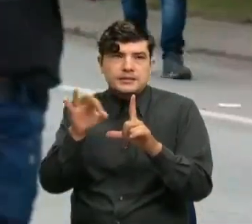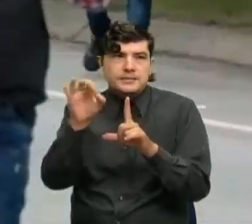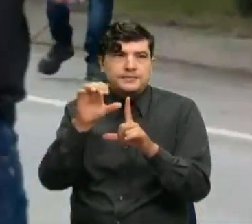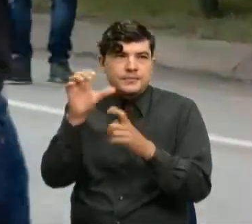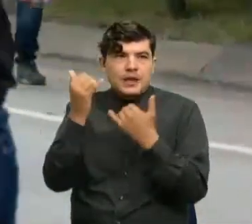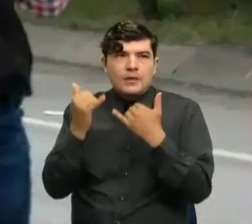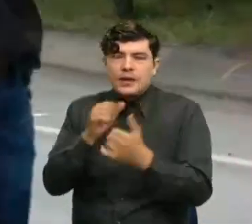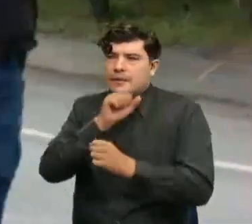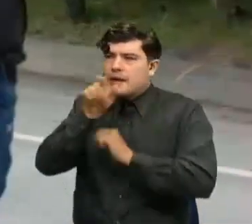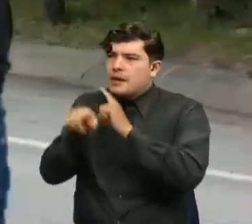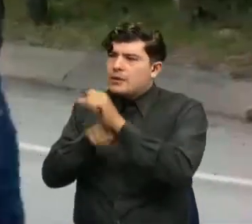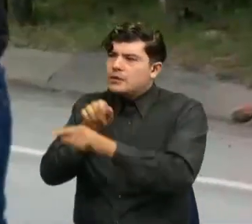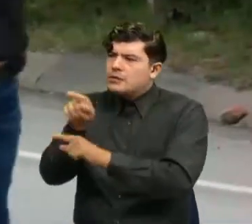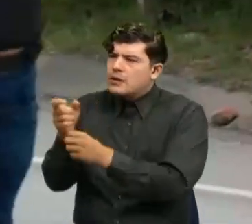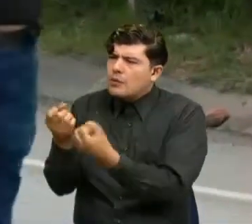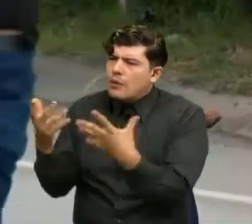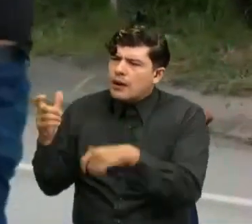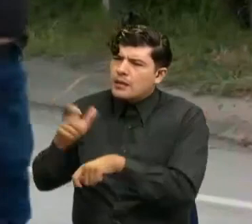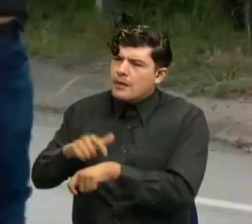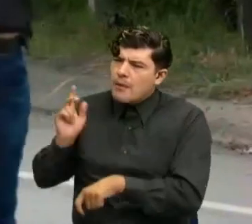están, preguntarle cuánto viene caminando.